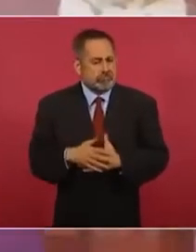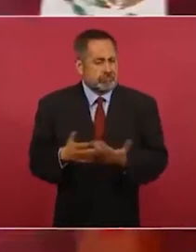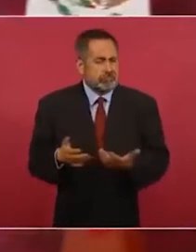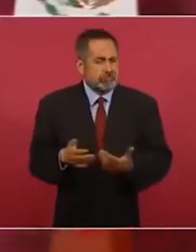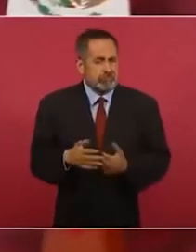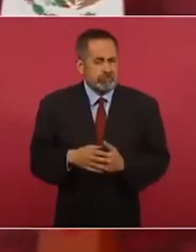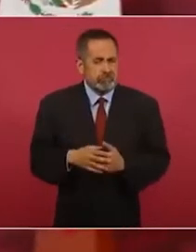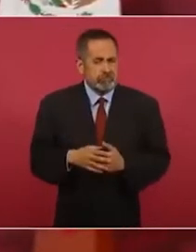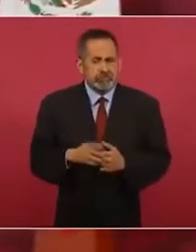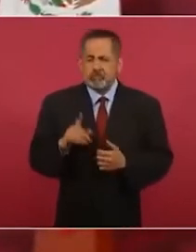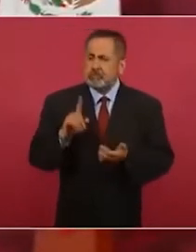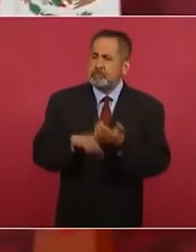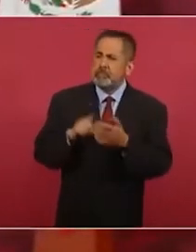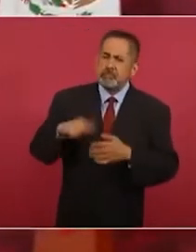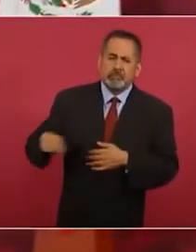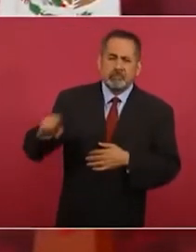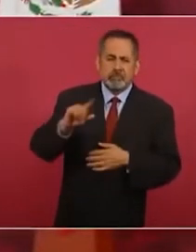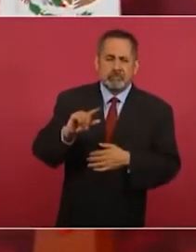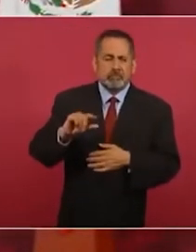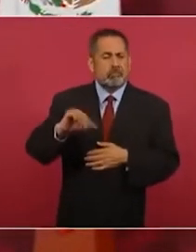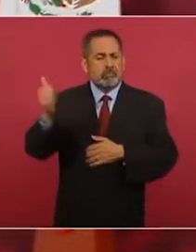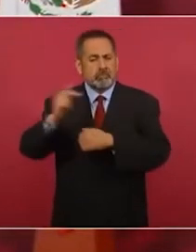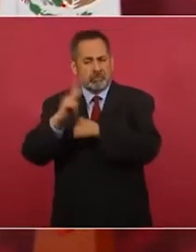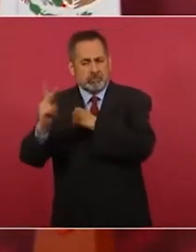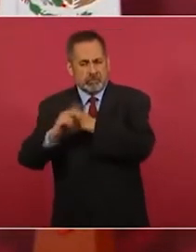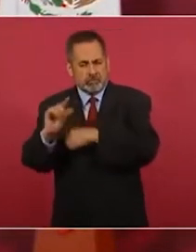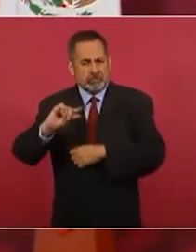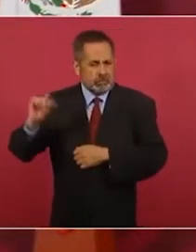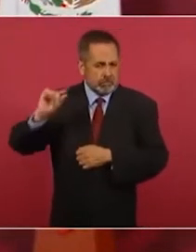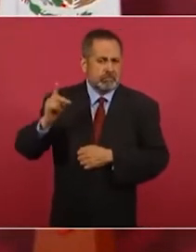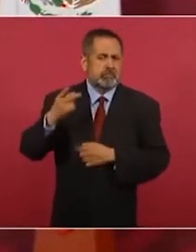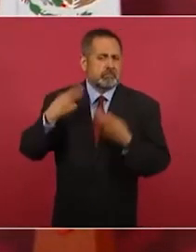diplomáticos y políticos de otros países